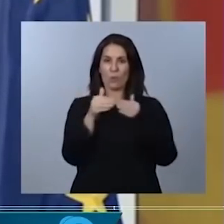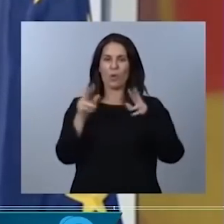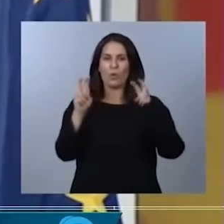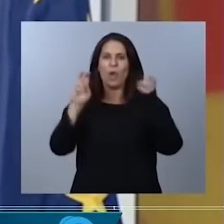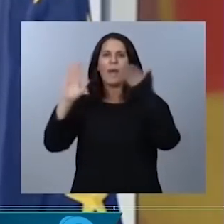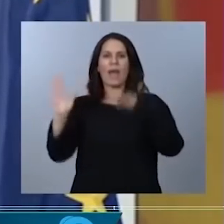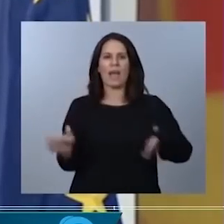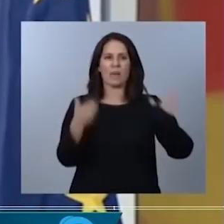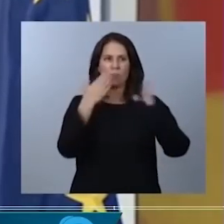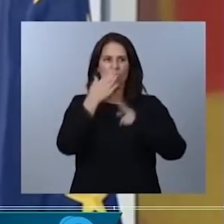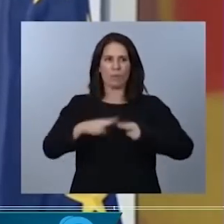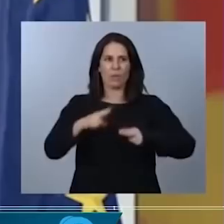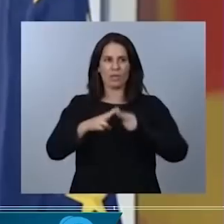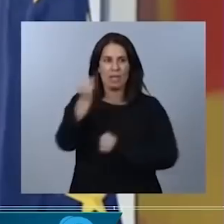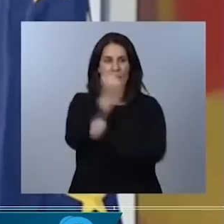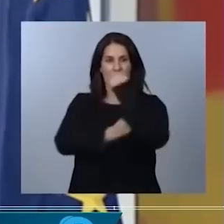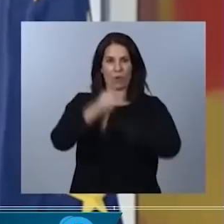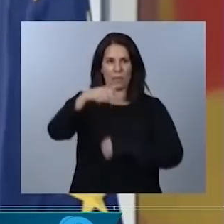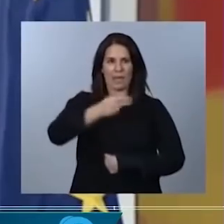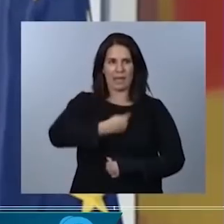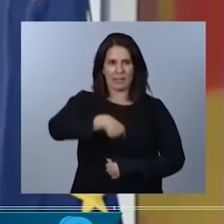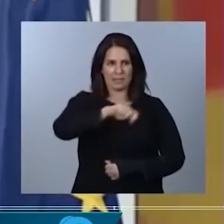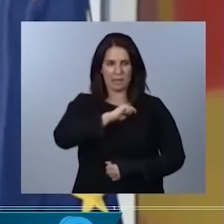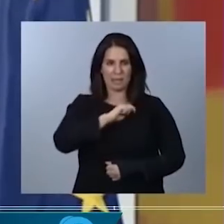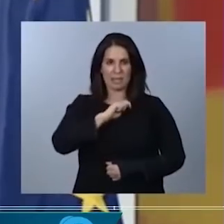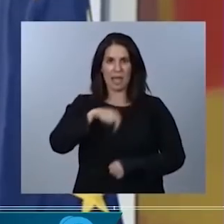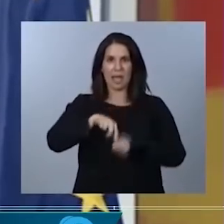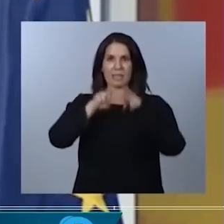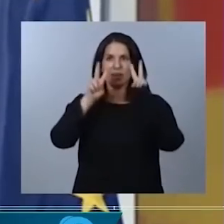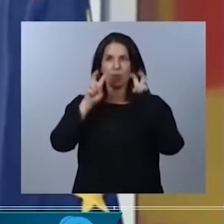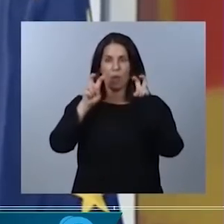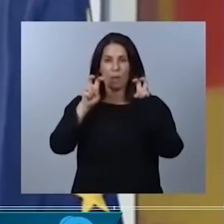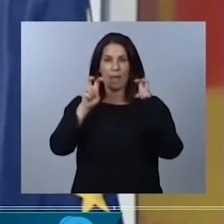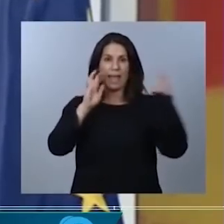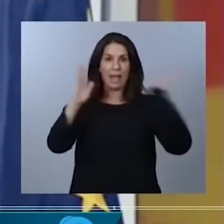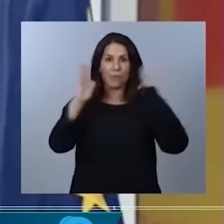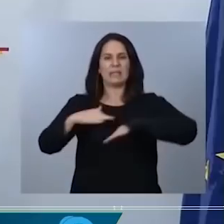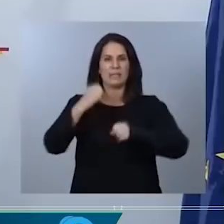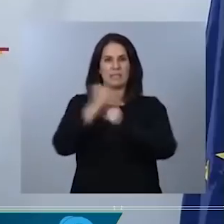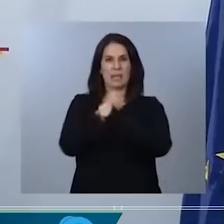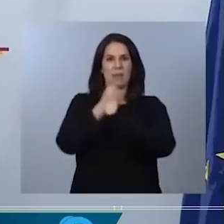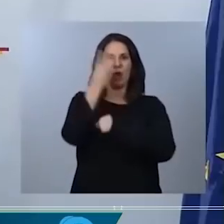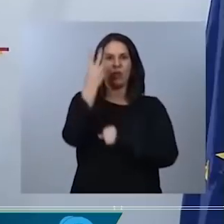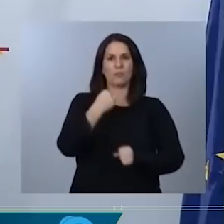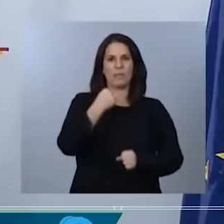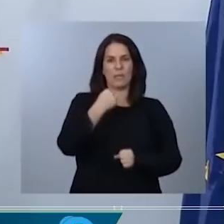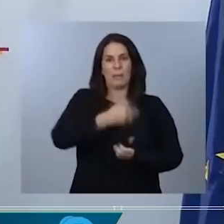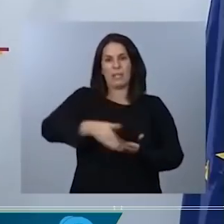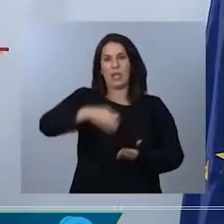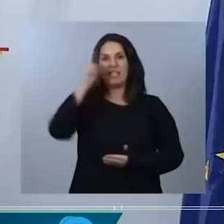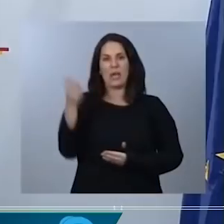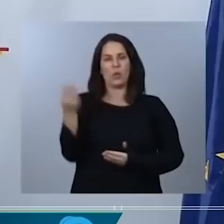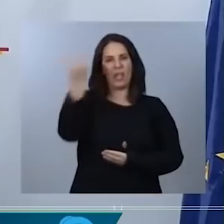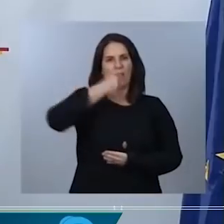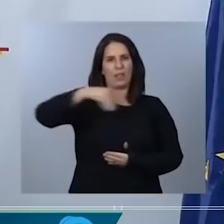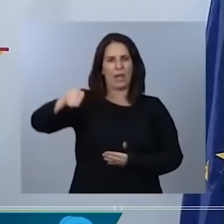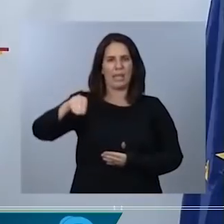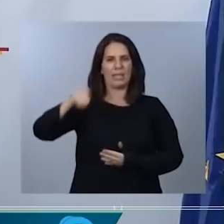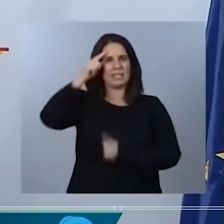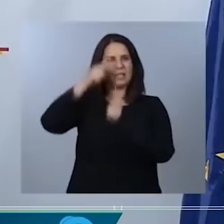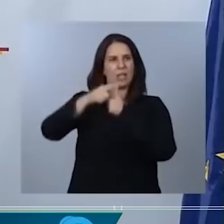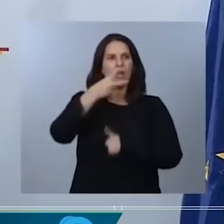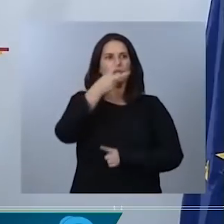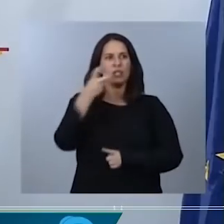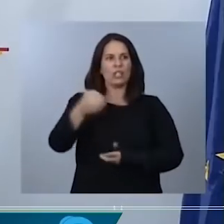Pese a que cada tres minutos te aparece un político a decirte que eres un maldito rico especulador y que hay que fastidiarte. Pese a que todo el mundo sabe que cada vez que anuncia a la fiscal